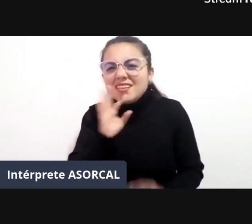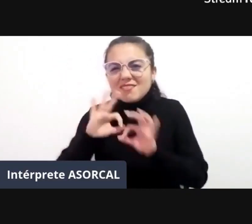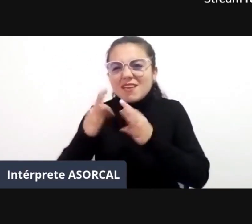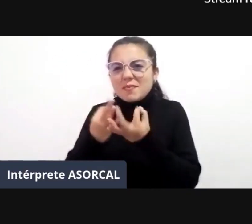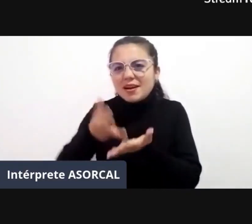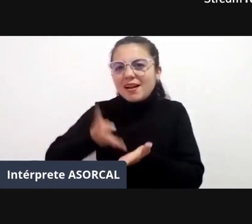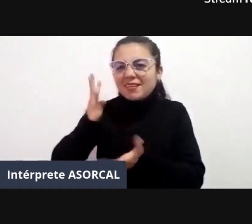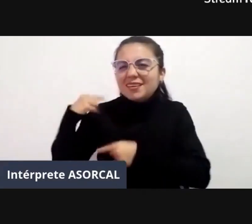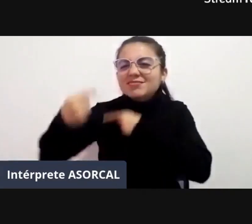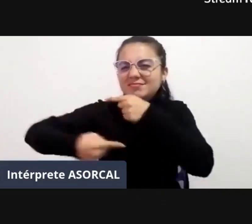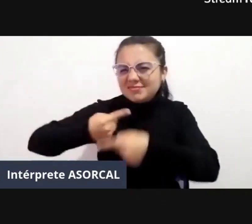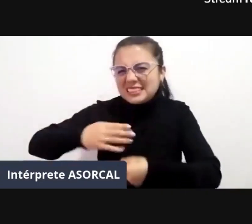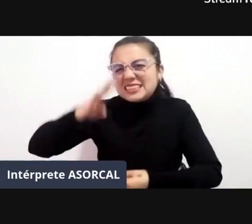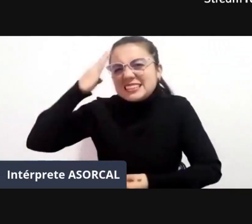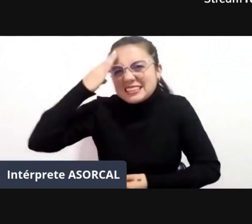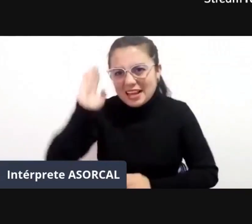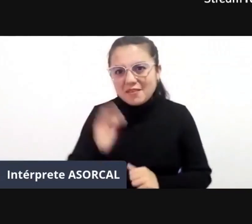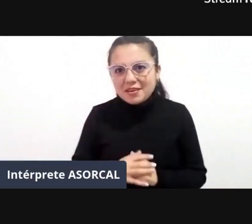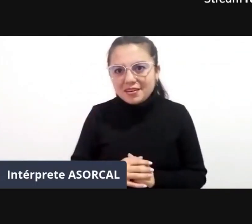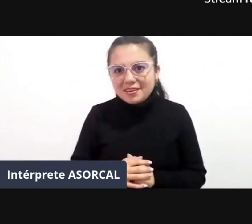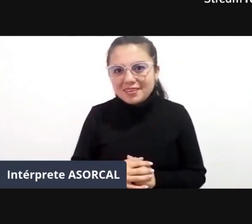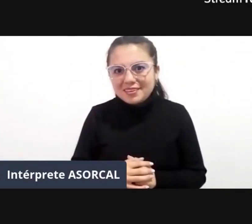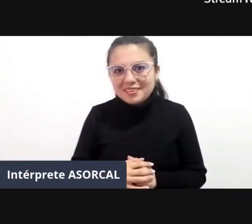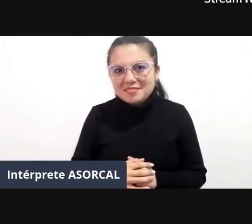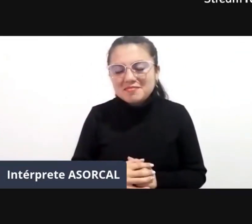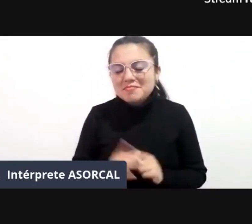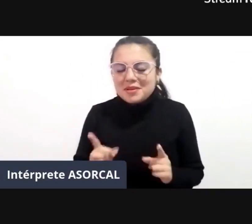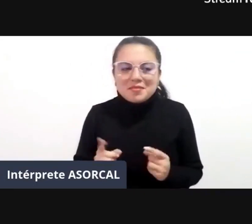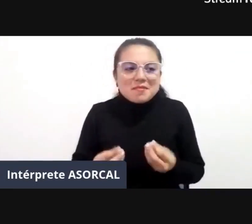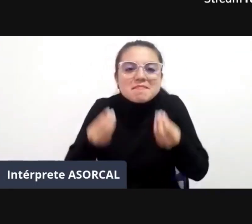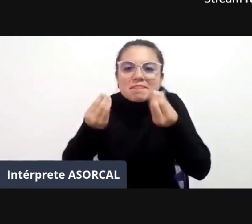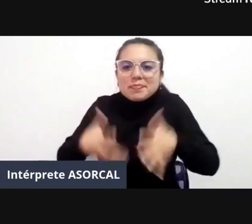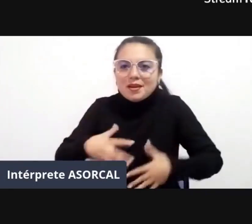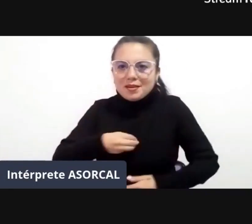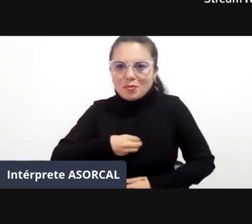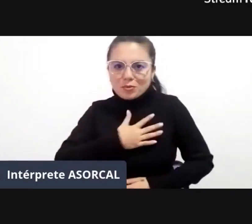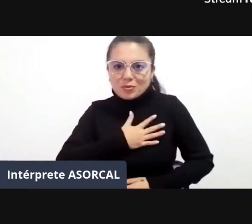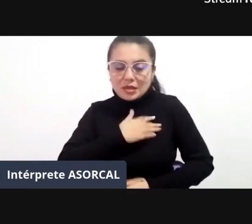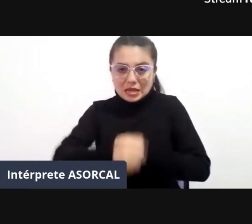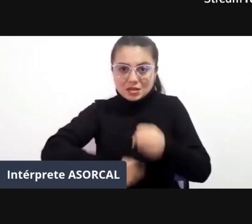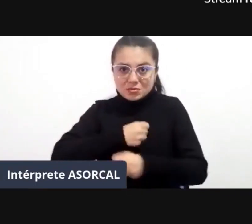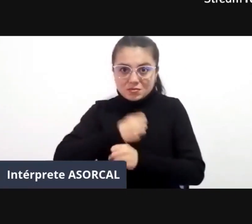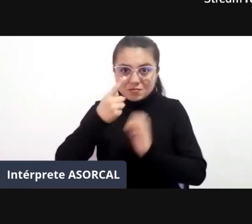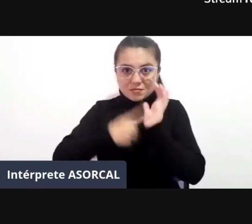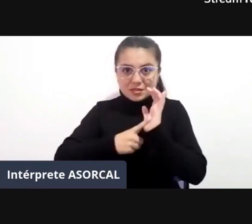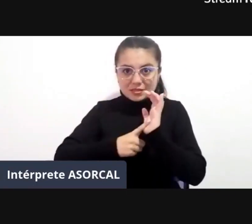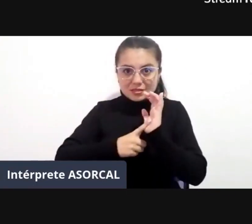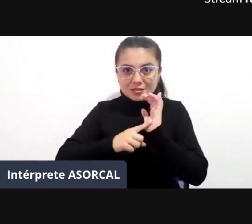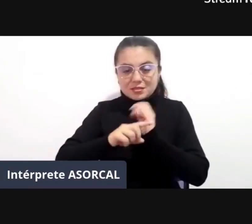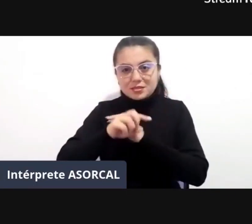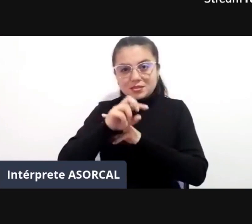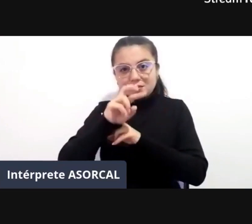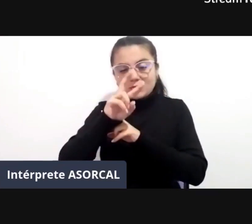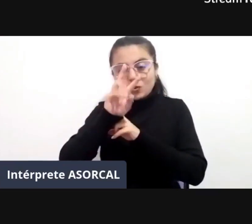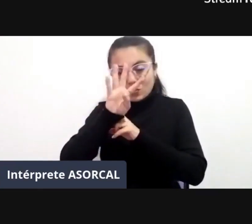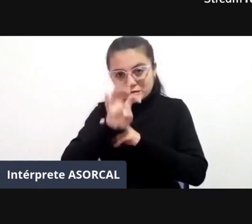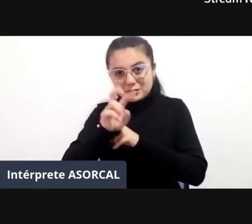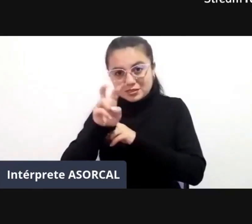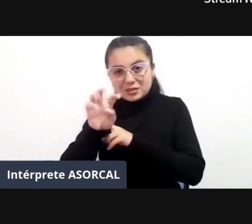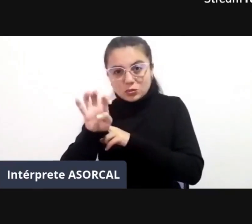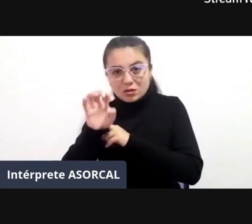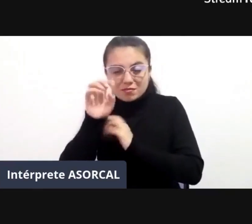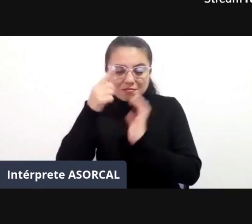dejó pasar la oportunidad que abría el periodo de tiempo formado por los años 79 y 80, la oportunidad de dejar de lado